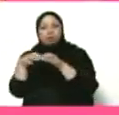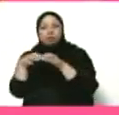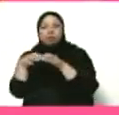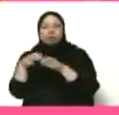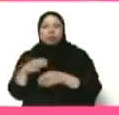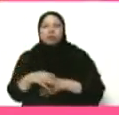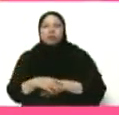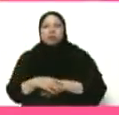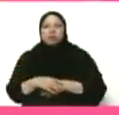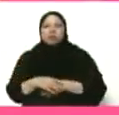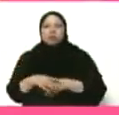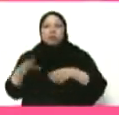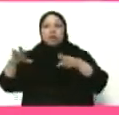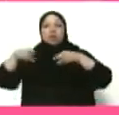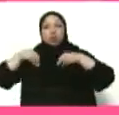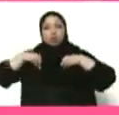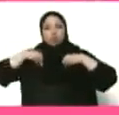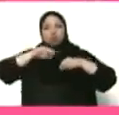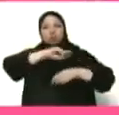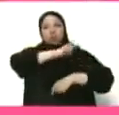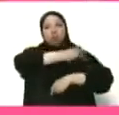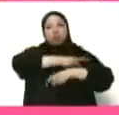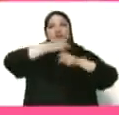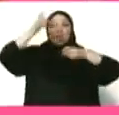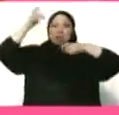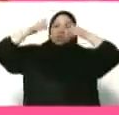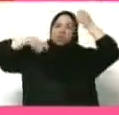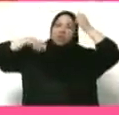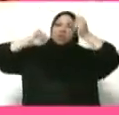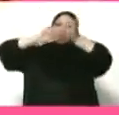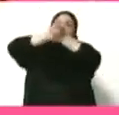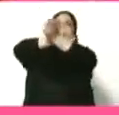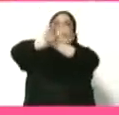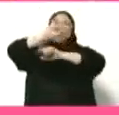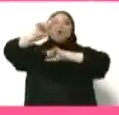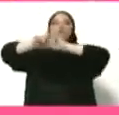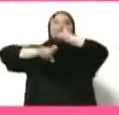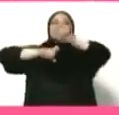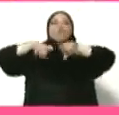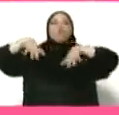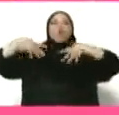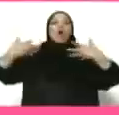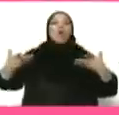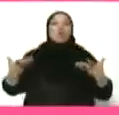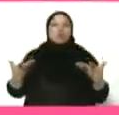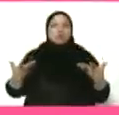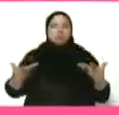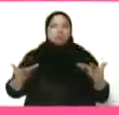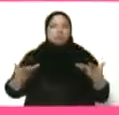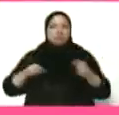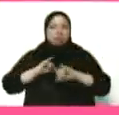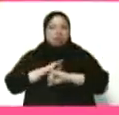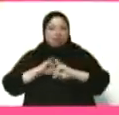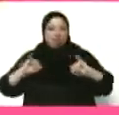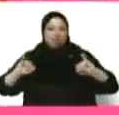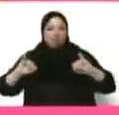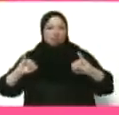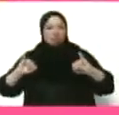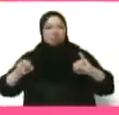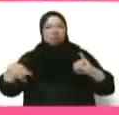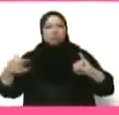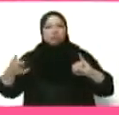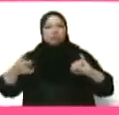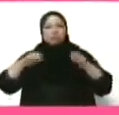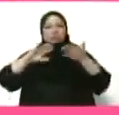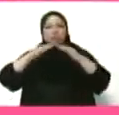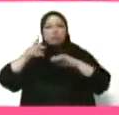Para asumir el poder. El comandante Chávez, cuando salió de la cárcel, le preguntaron: comandante, ¿y ahora dónde va? A las